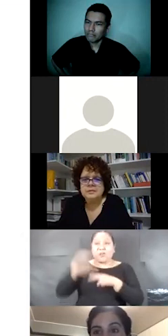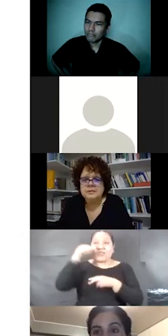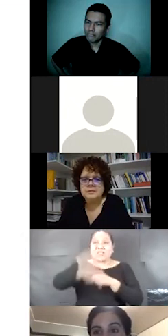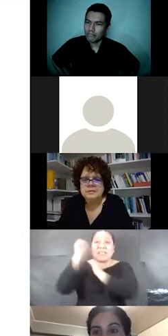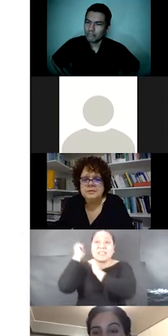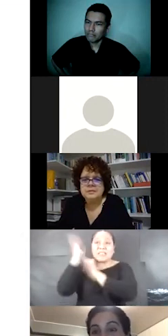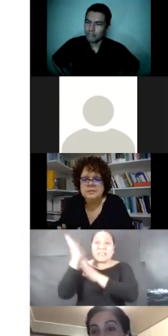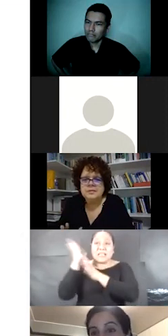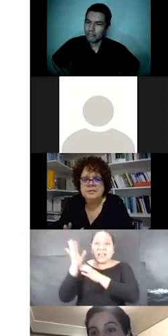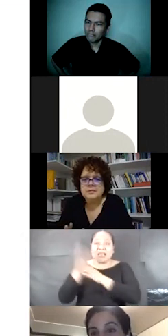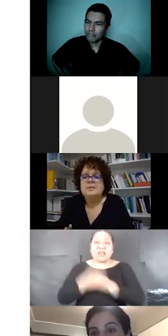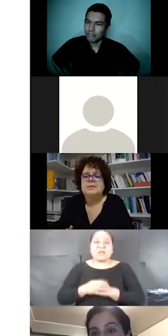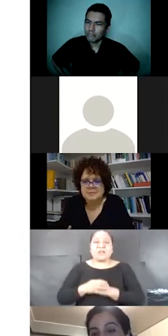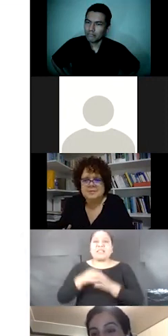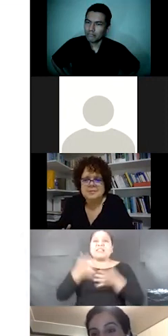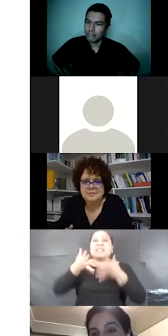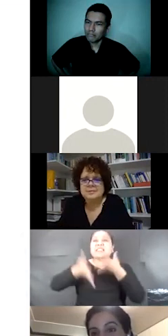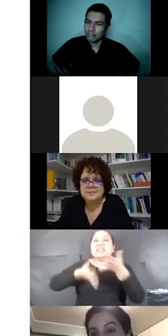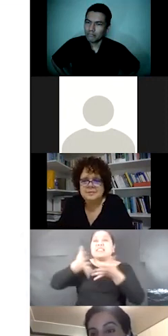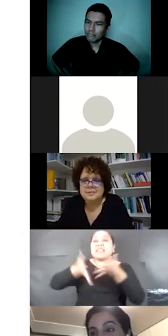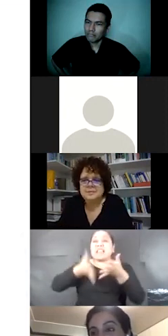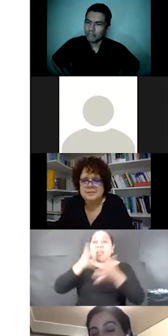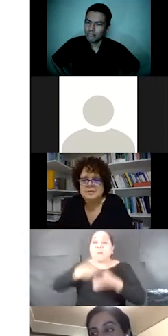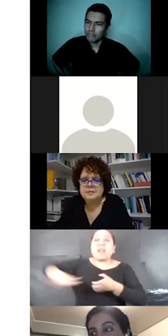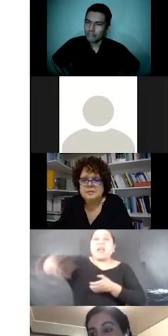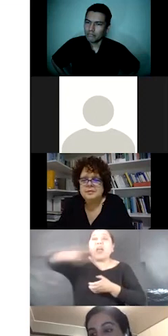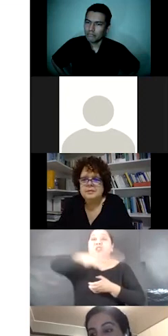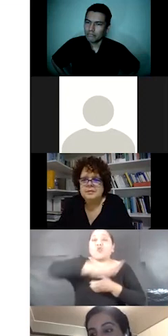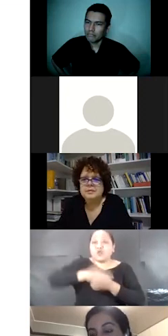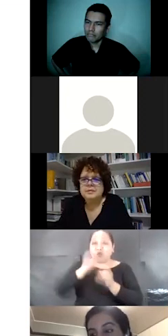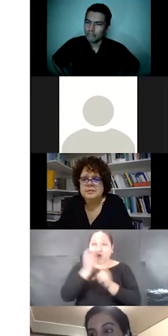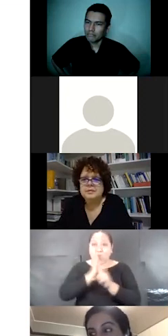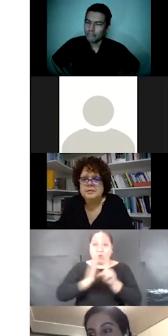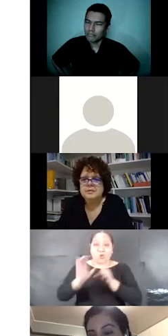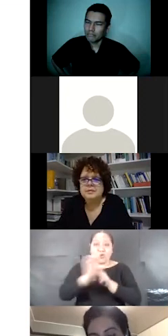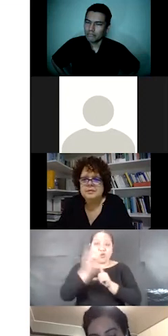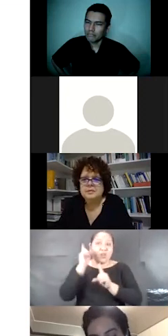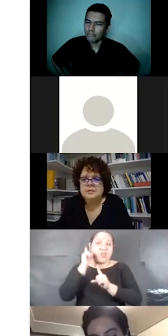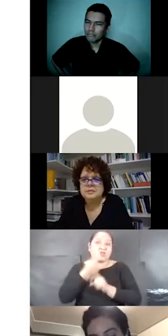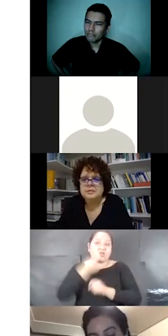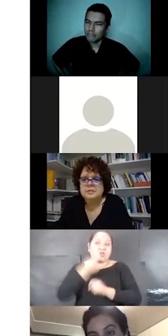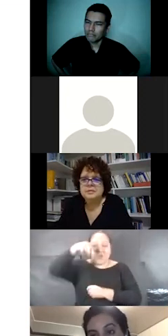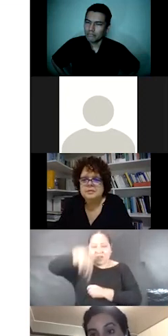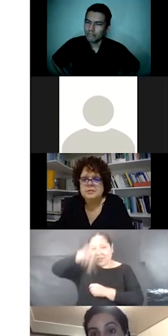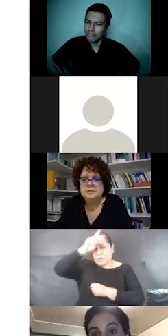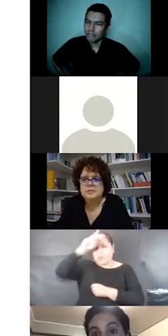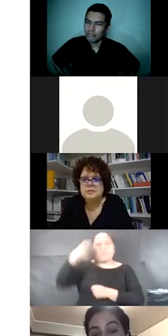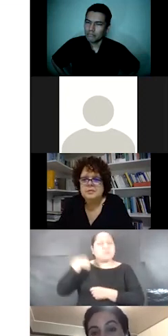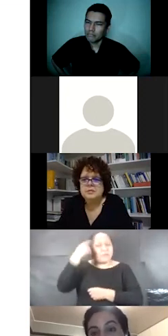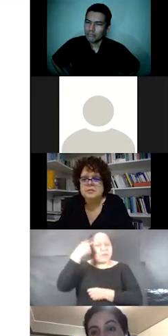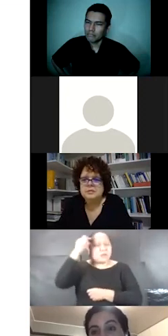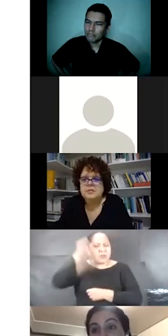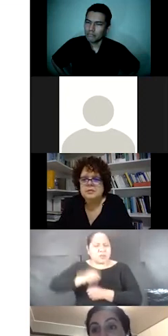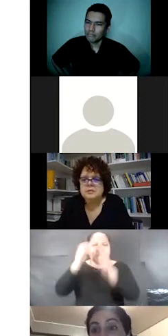como Señas para Todos y Cultura Sorda en el Perú, porque sí creo que, y desde el museo, es nuestro rol